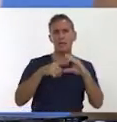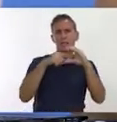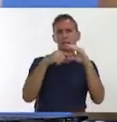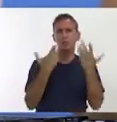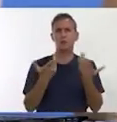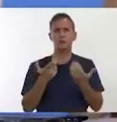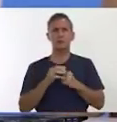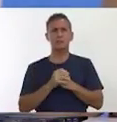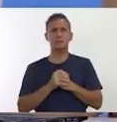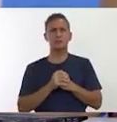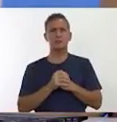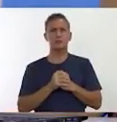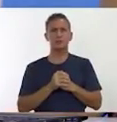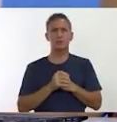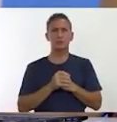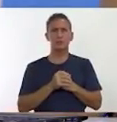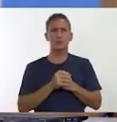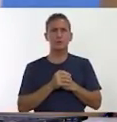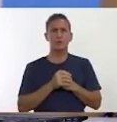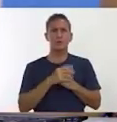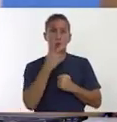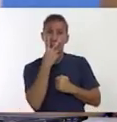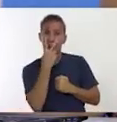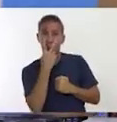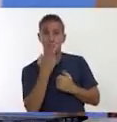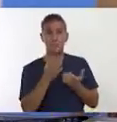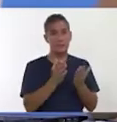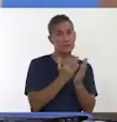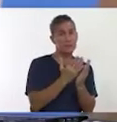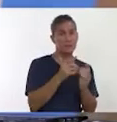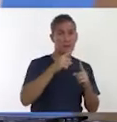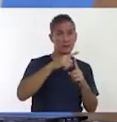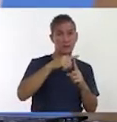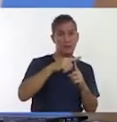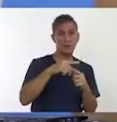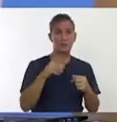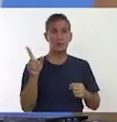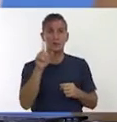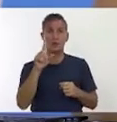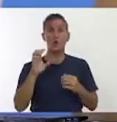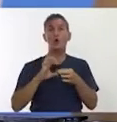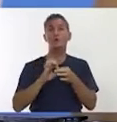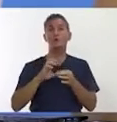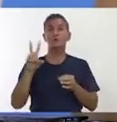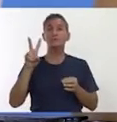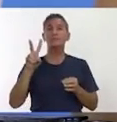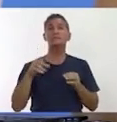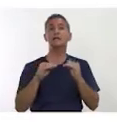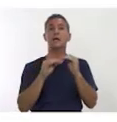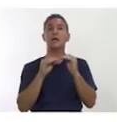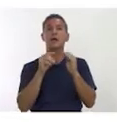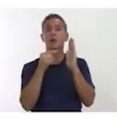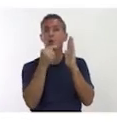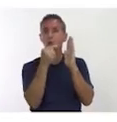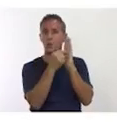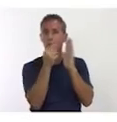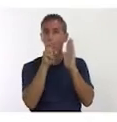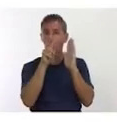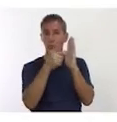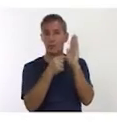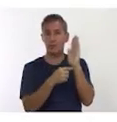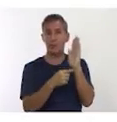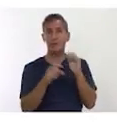origina. Este contenido lo podemos encontrar en el libro de texto 11º grado,